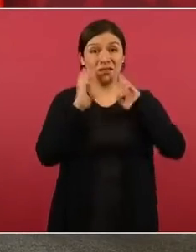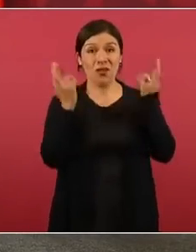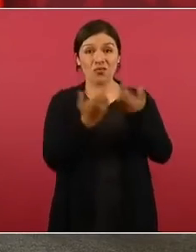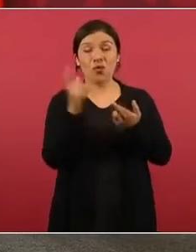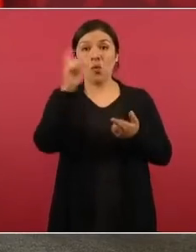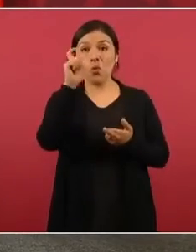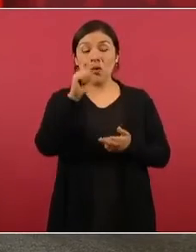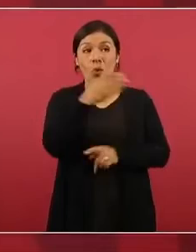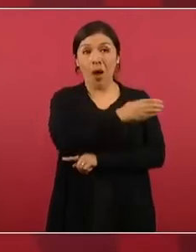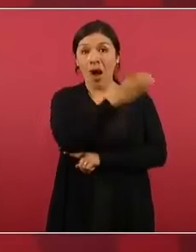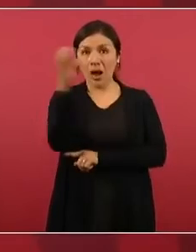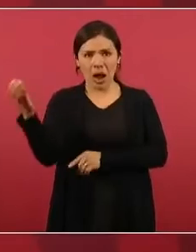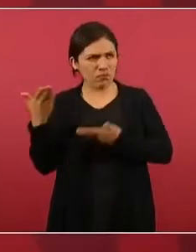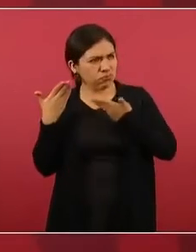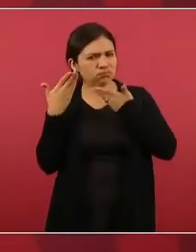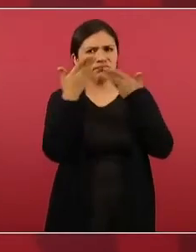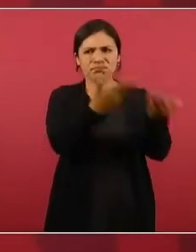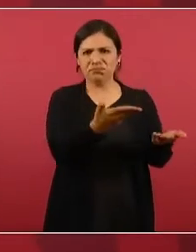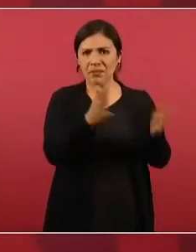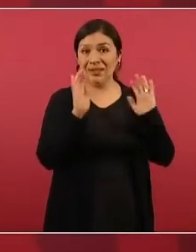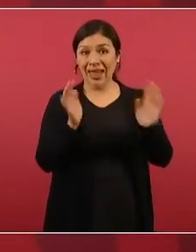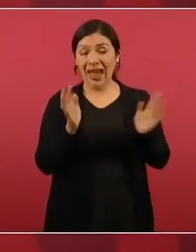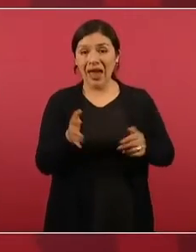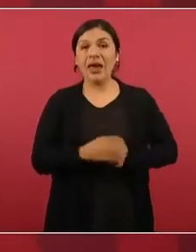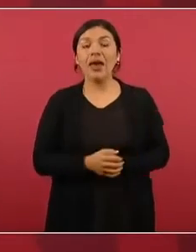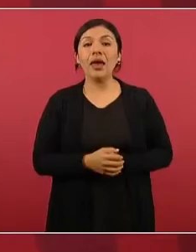entregan ese campo,